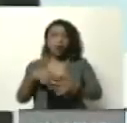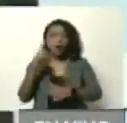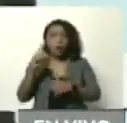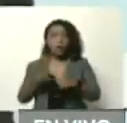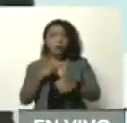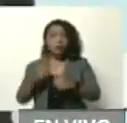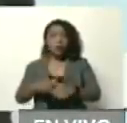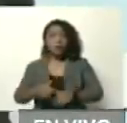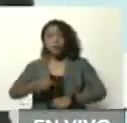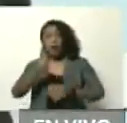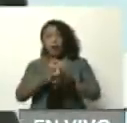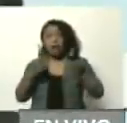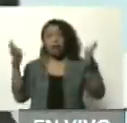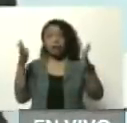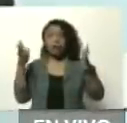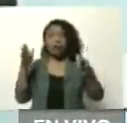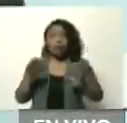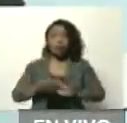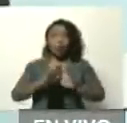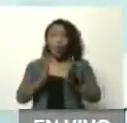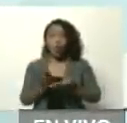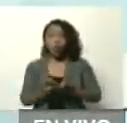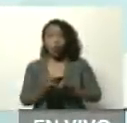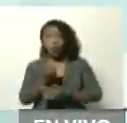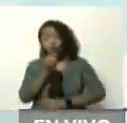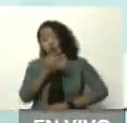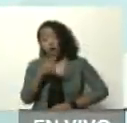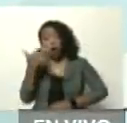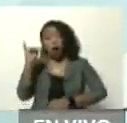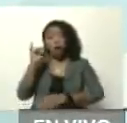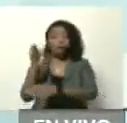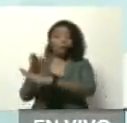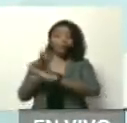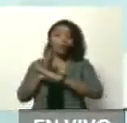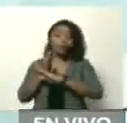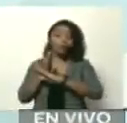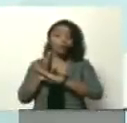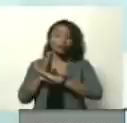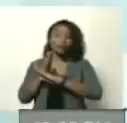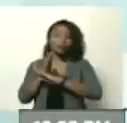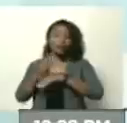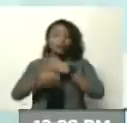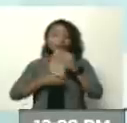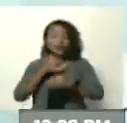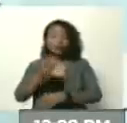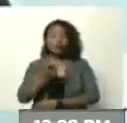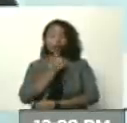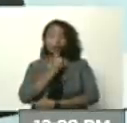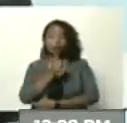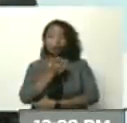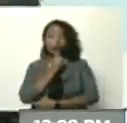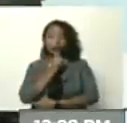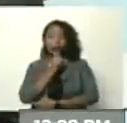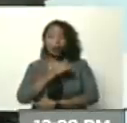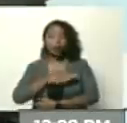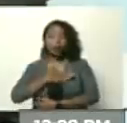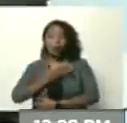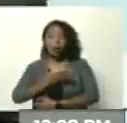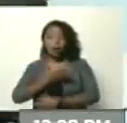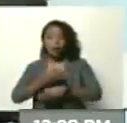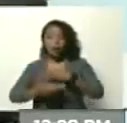industrias más grandes del planeta bueno está bloqueada y se hace muy difícil poder